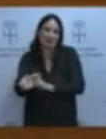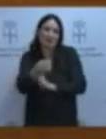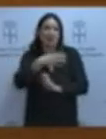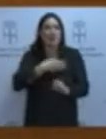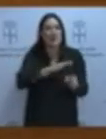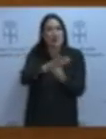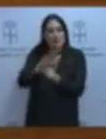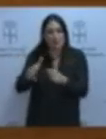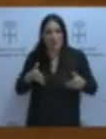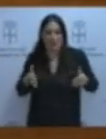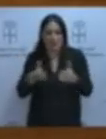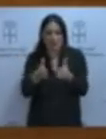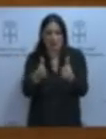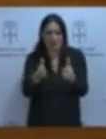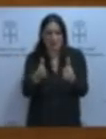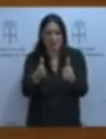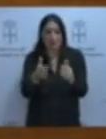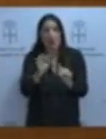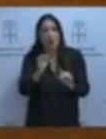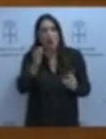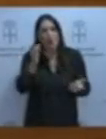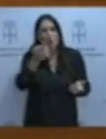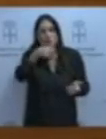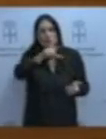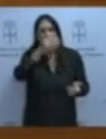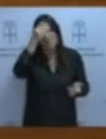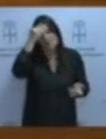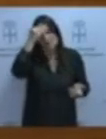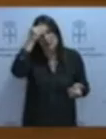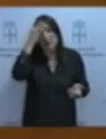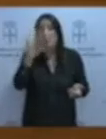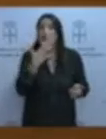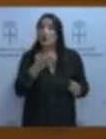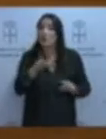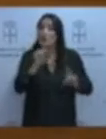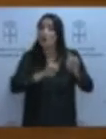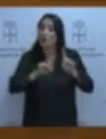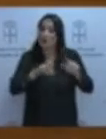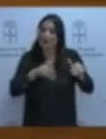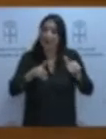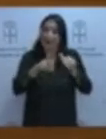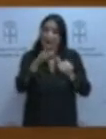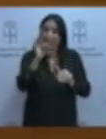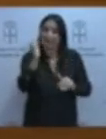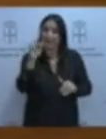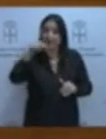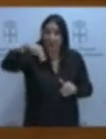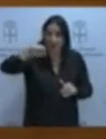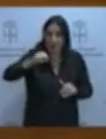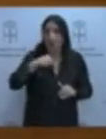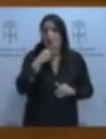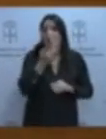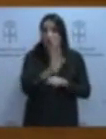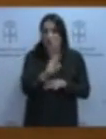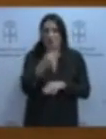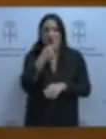nuestras carreteras. ¿O piensan que, por ejemplo, el problema de la carretera de Tarna, que varios portavoces ya han sacado en esta